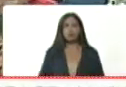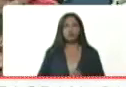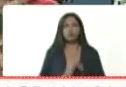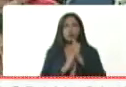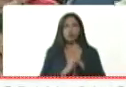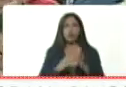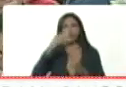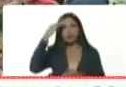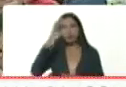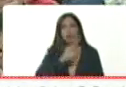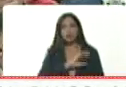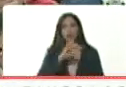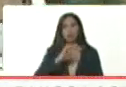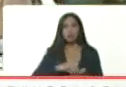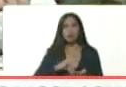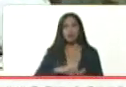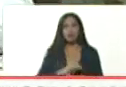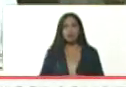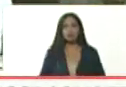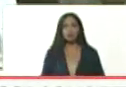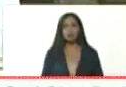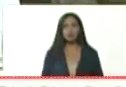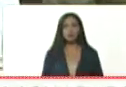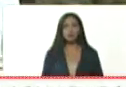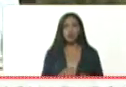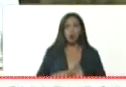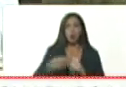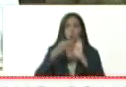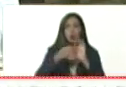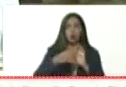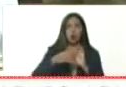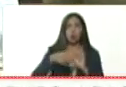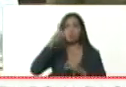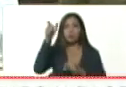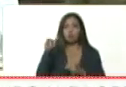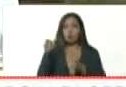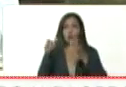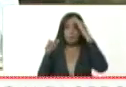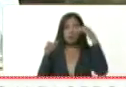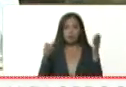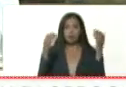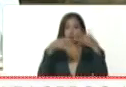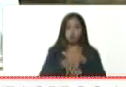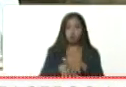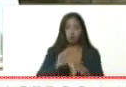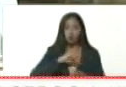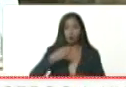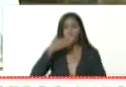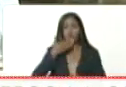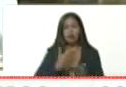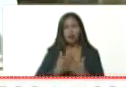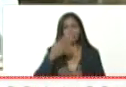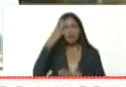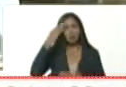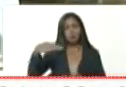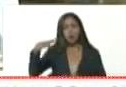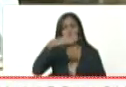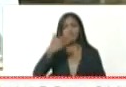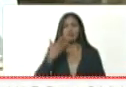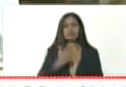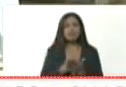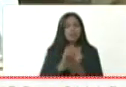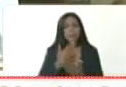de la milicia del estado miranda la unión cívico-militar agradezco a nuestro pueblo siempre pido